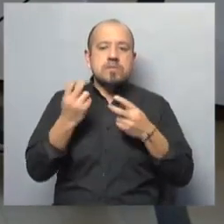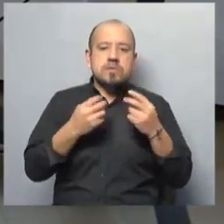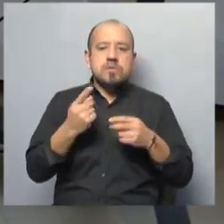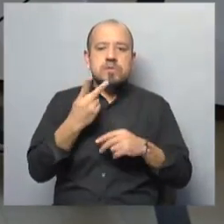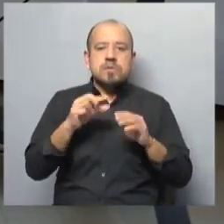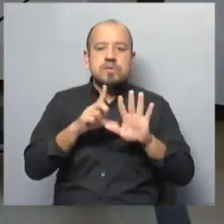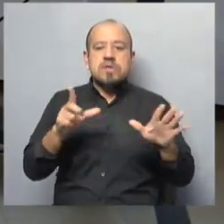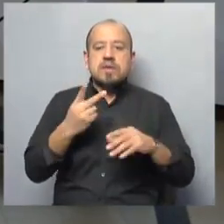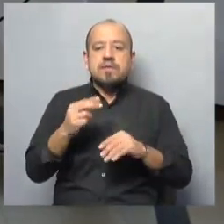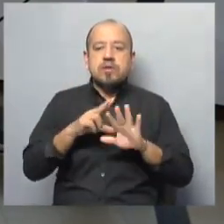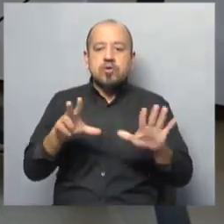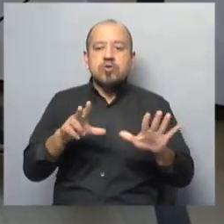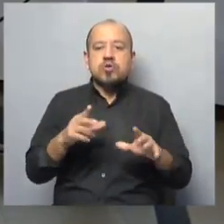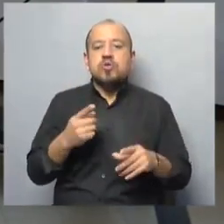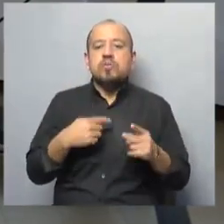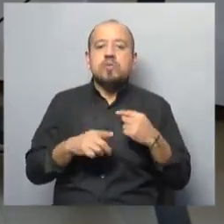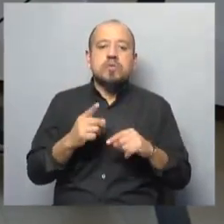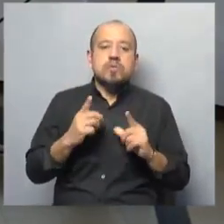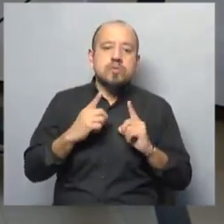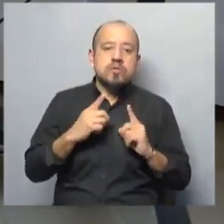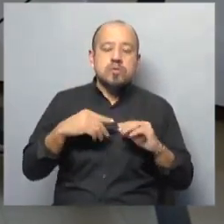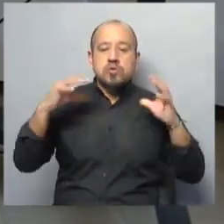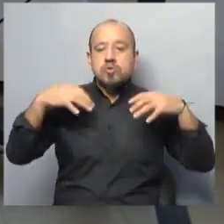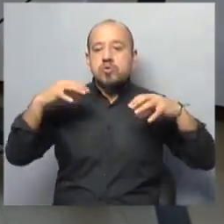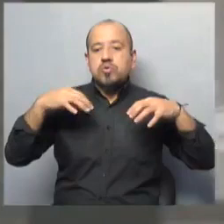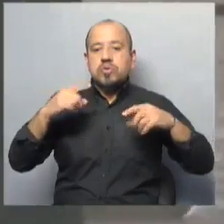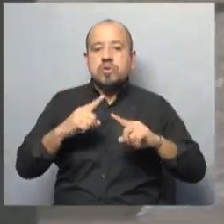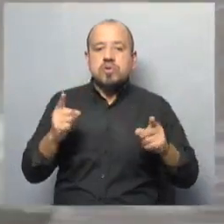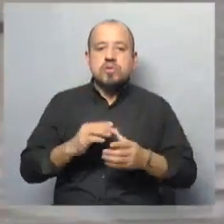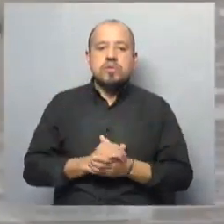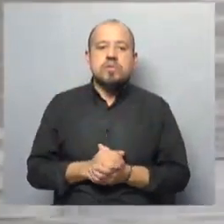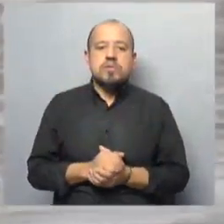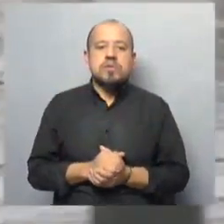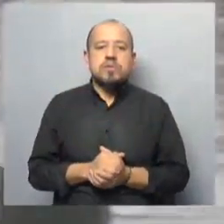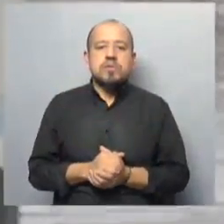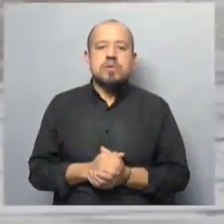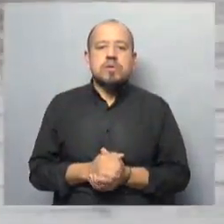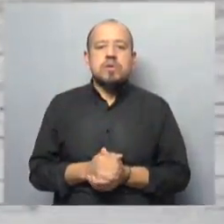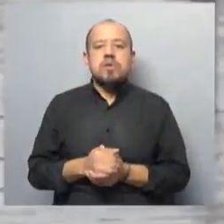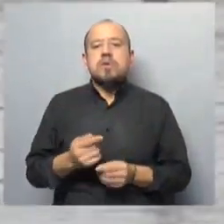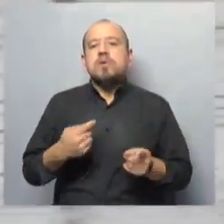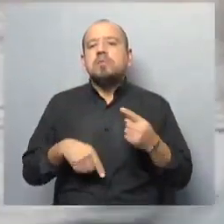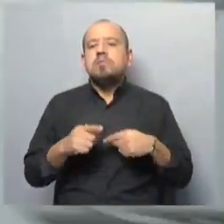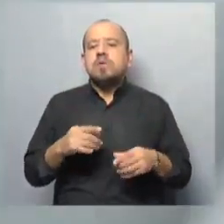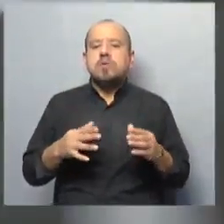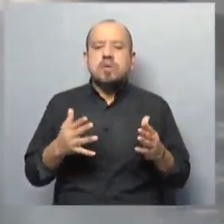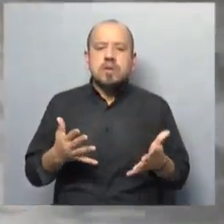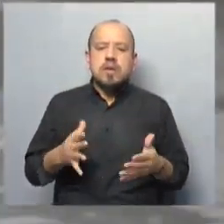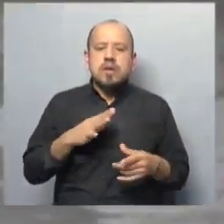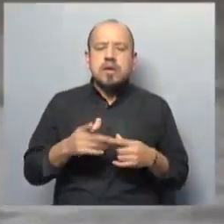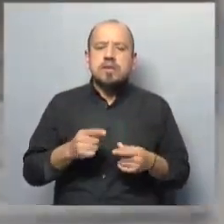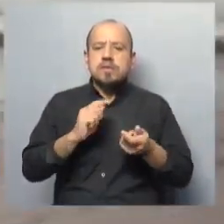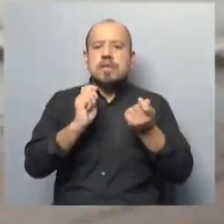27 y 28, pero bueno, no estaríamos esperando precipitaciones más hacia fin de mes. ¿Pero qué está pasando o a qué se debe este